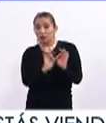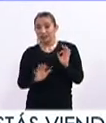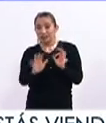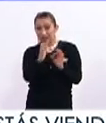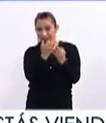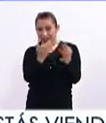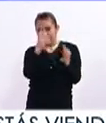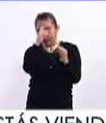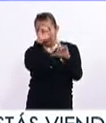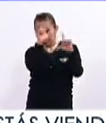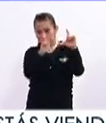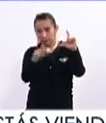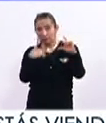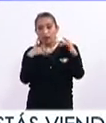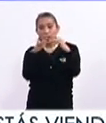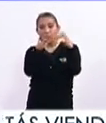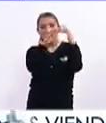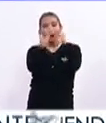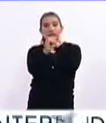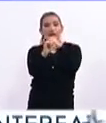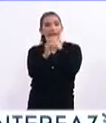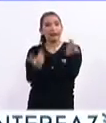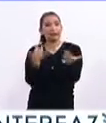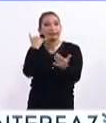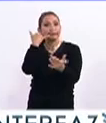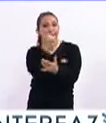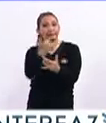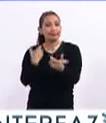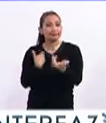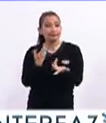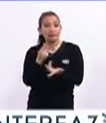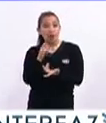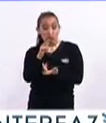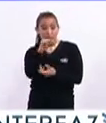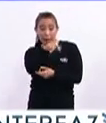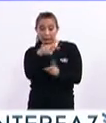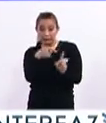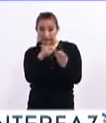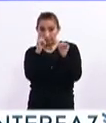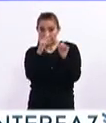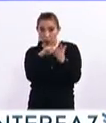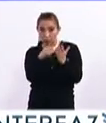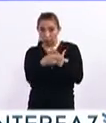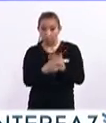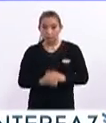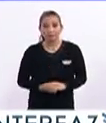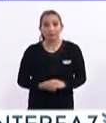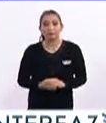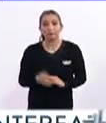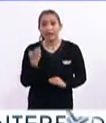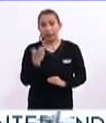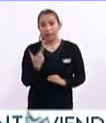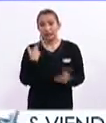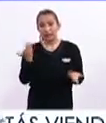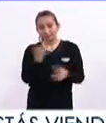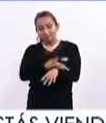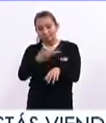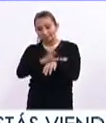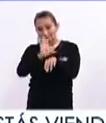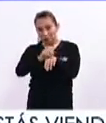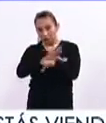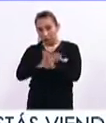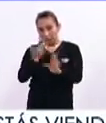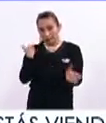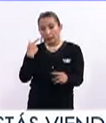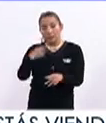del territorio nacional tiene conectividad vía internet, vía telefonía celular, y este es uno de los principales proyectos. Esta licitación ya se había llevado a